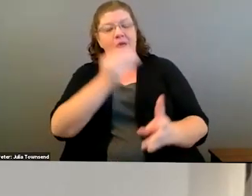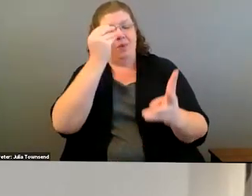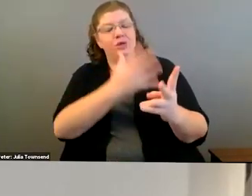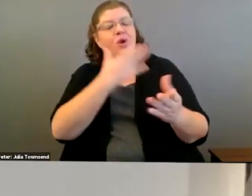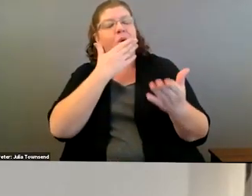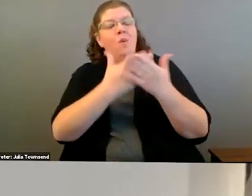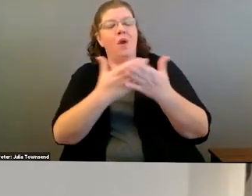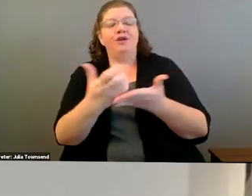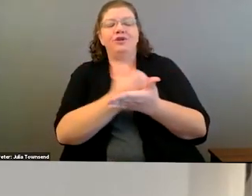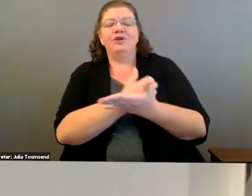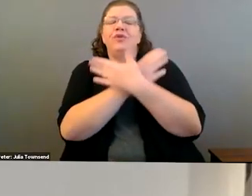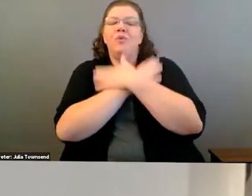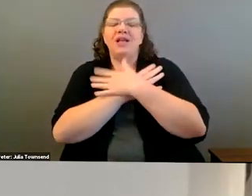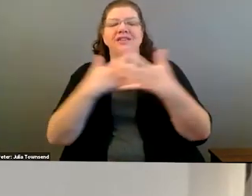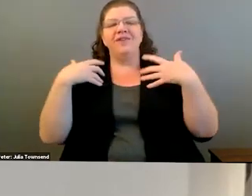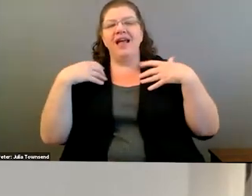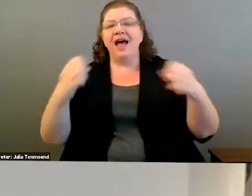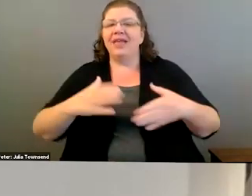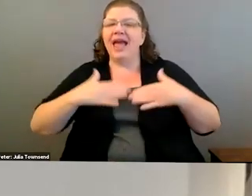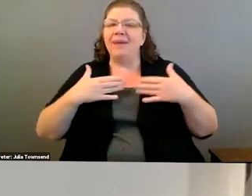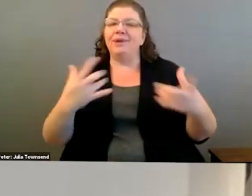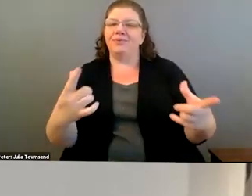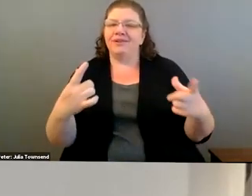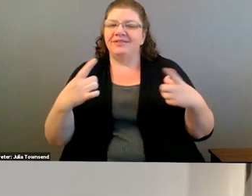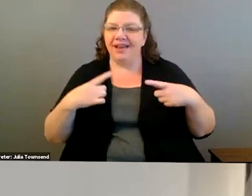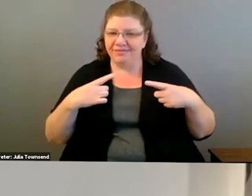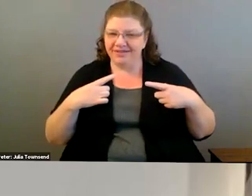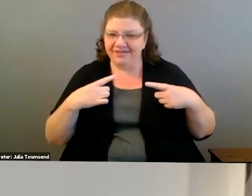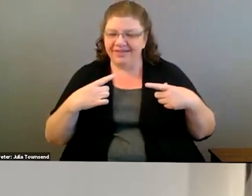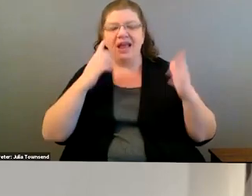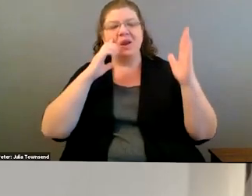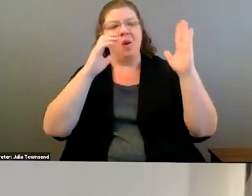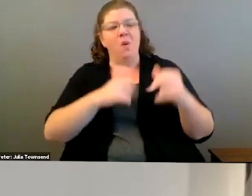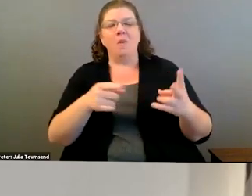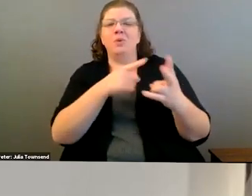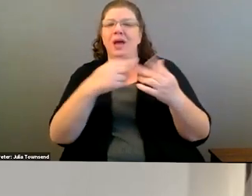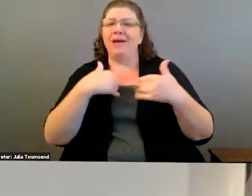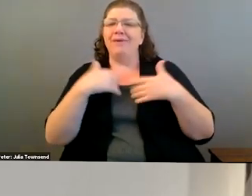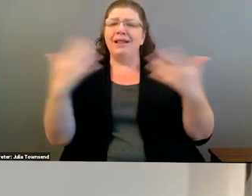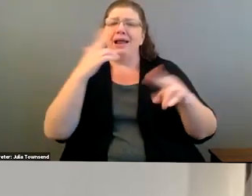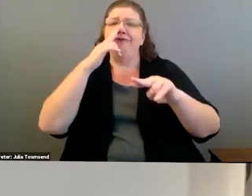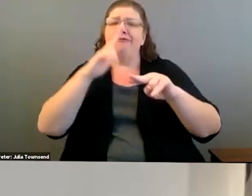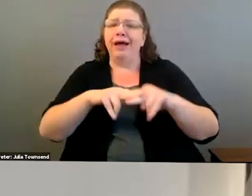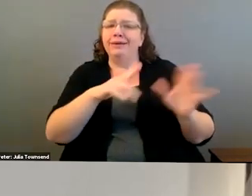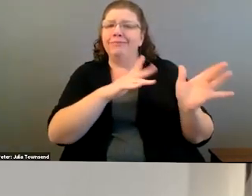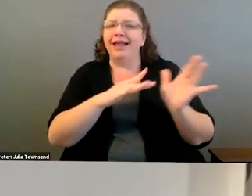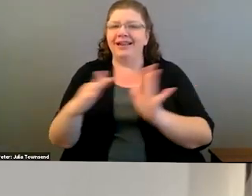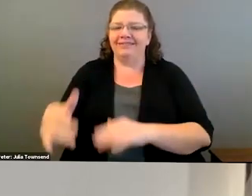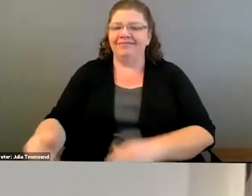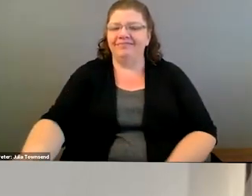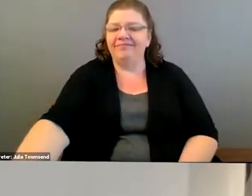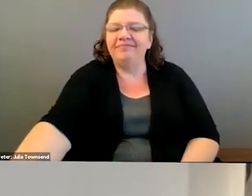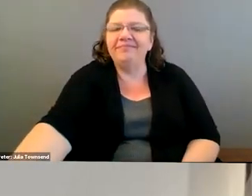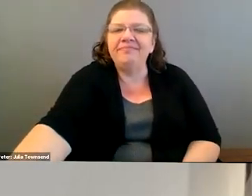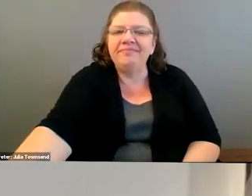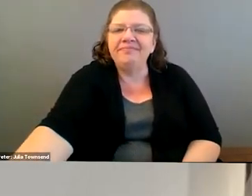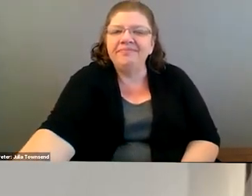deseo una muy bien merecida en segura y relajante jubilación y espero que tengan muchos planes divertidos